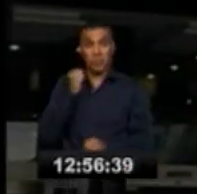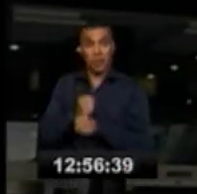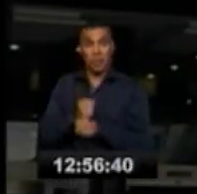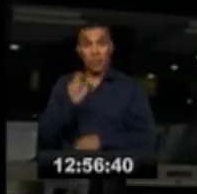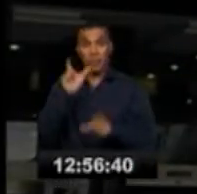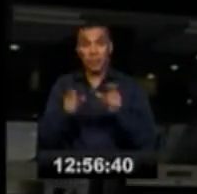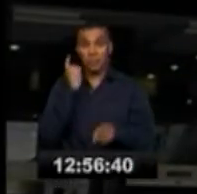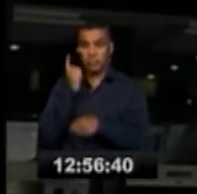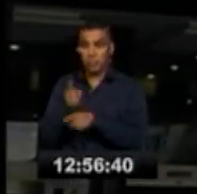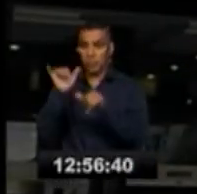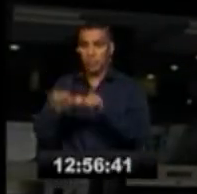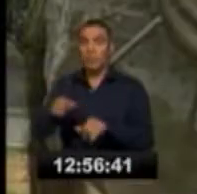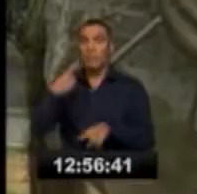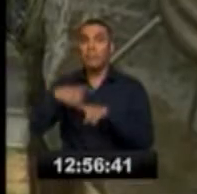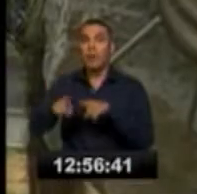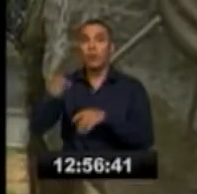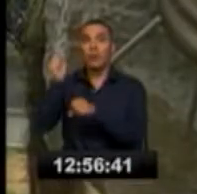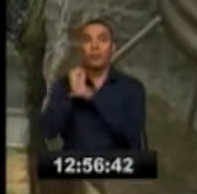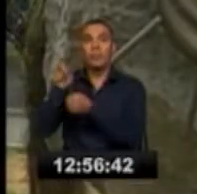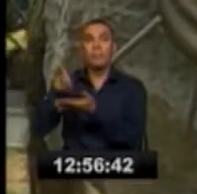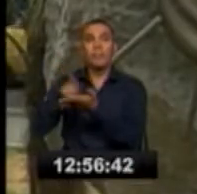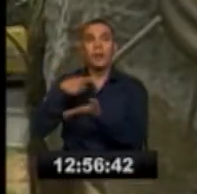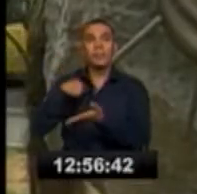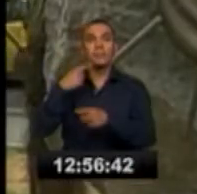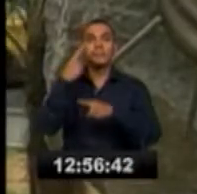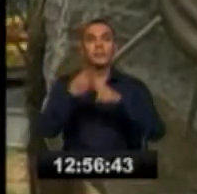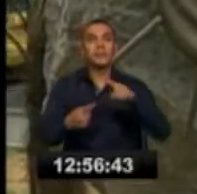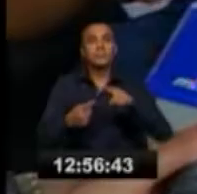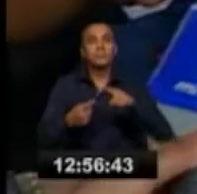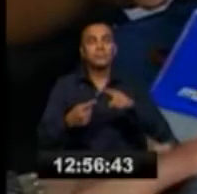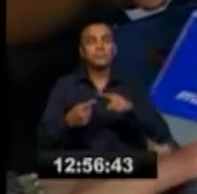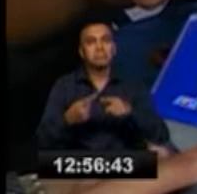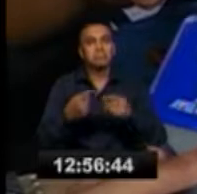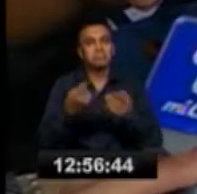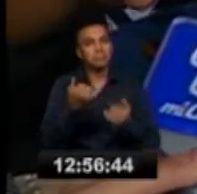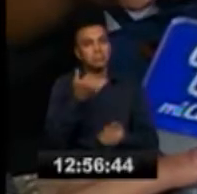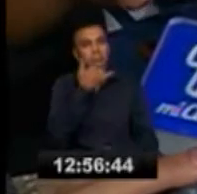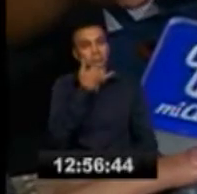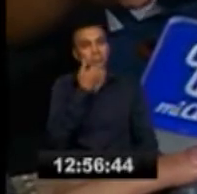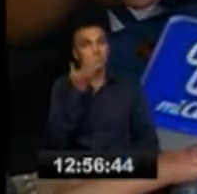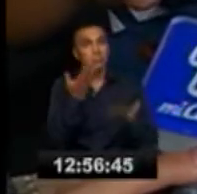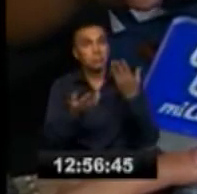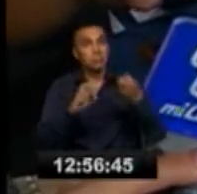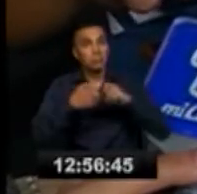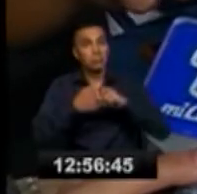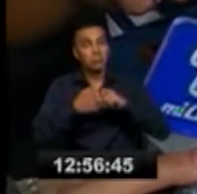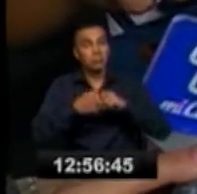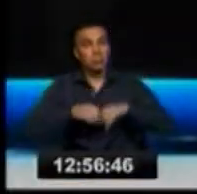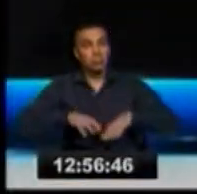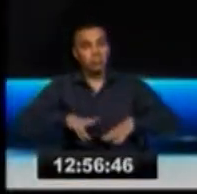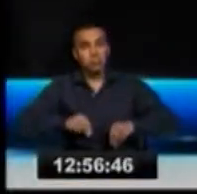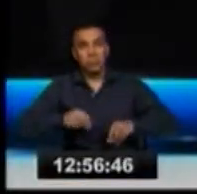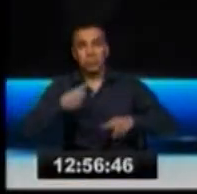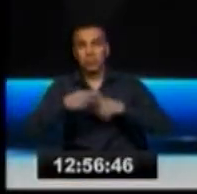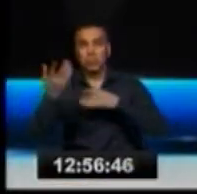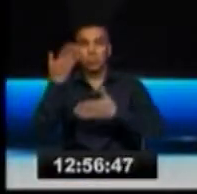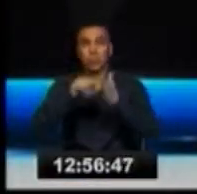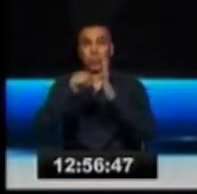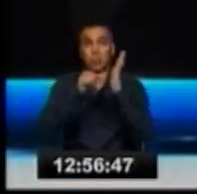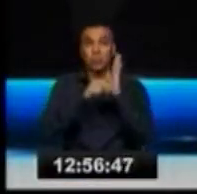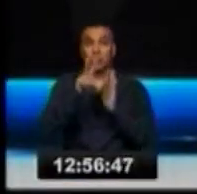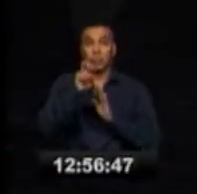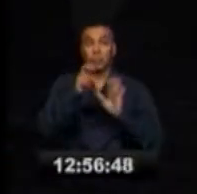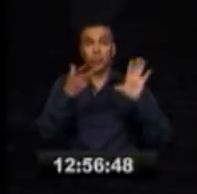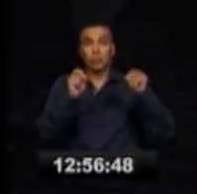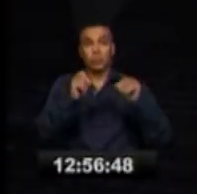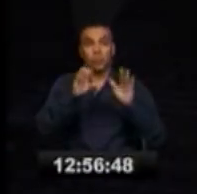asambleístas a sus colaboradores. ¿Qué delitos podrían configurarse? ¿Puede existir algún delito como el cohecho o la concusión? Según el artículo 280 del